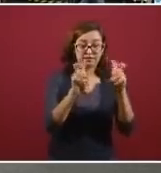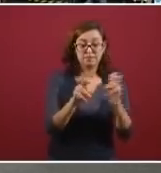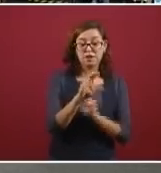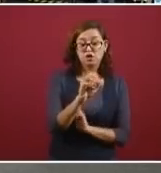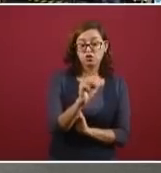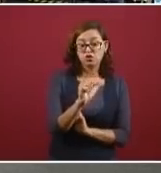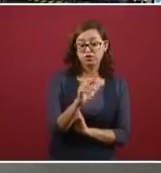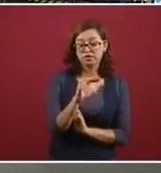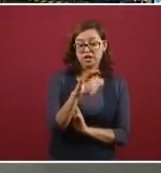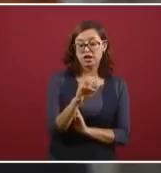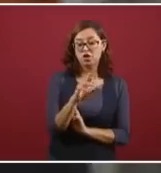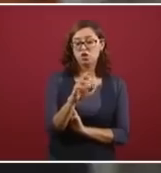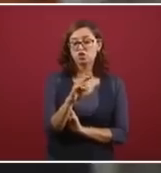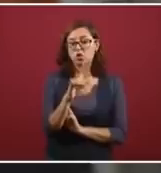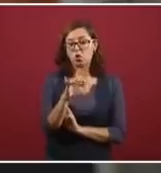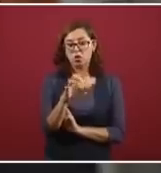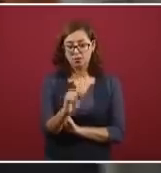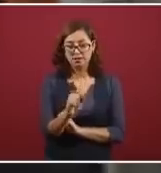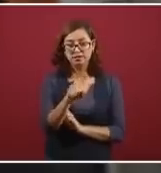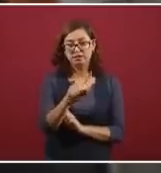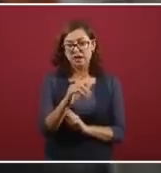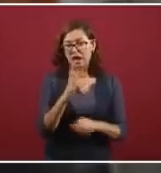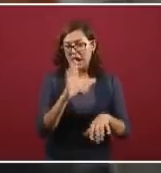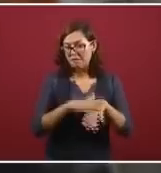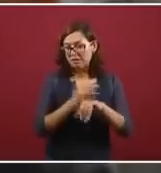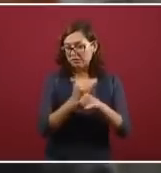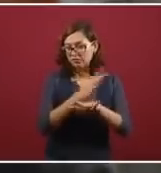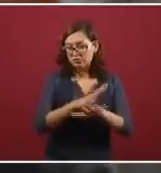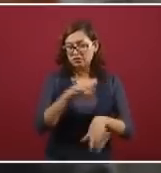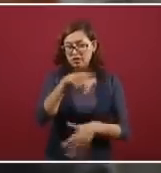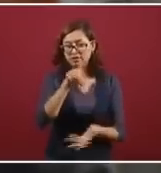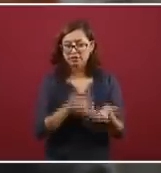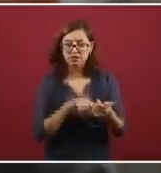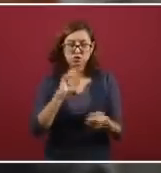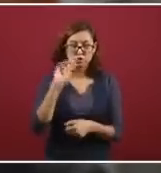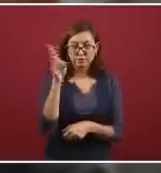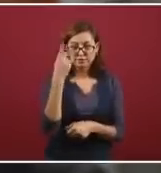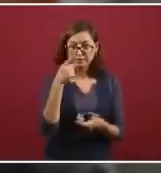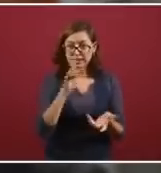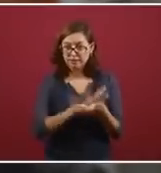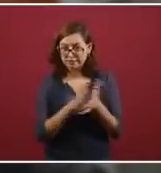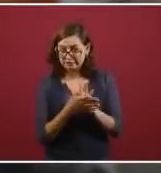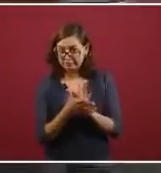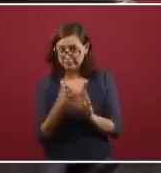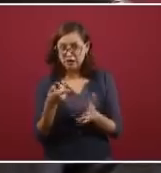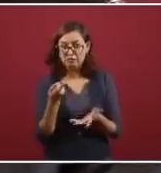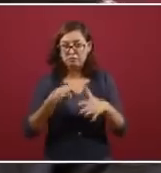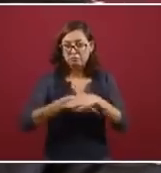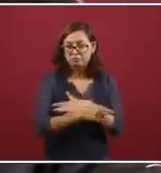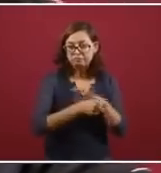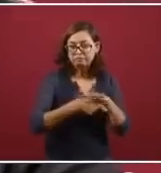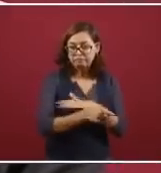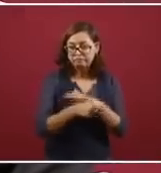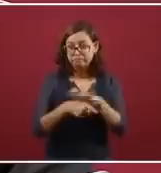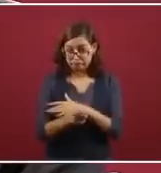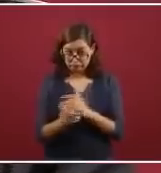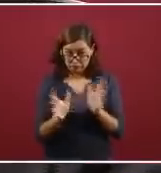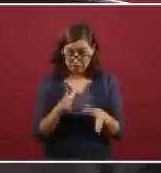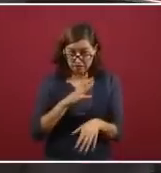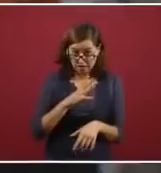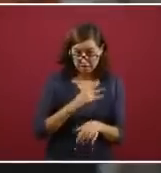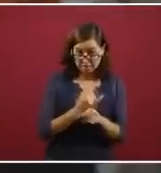información sobre si ya se están investigando a las universidades que habrían estado implicadas en estos desvíos que realizó la